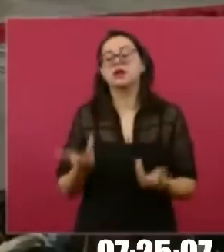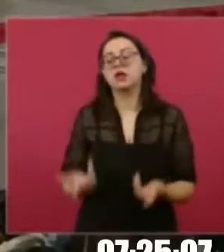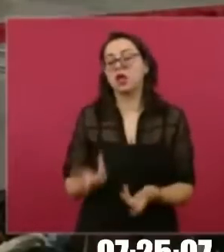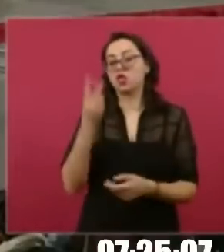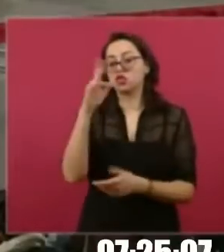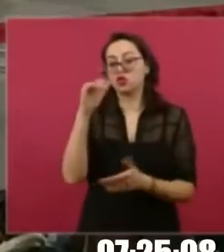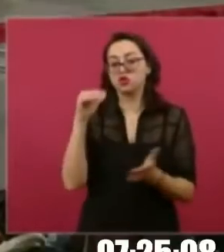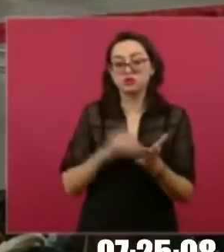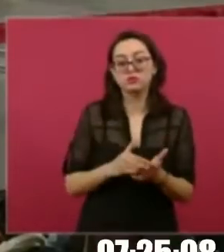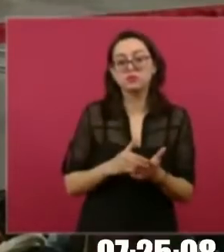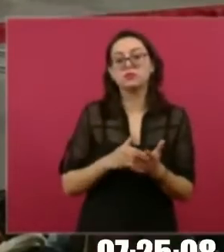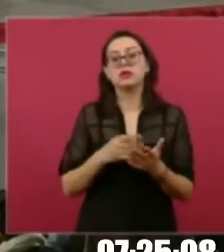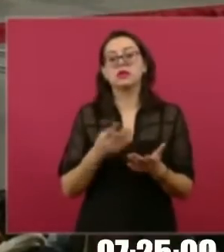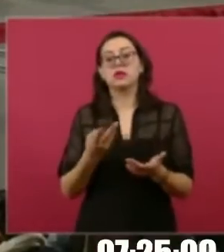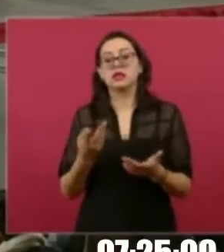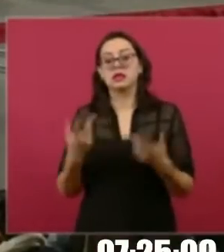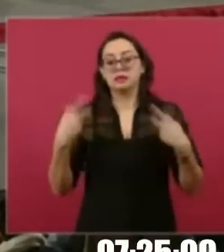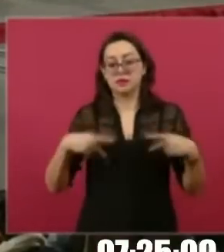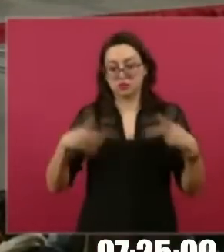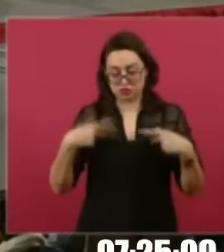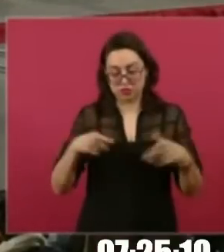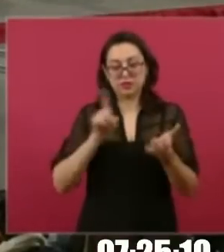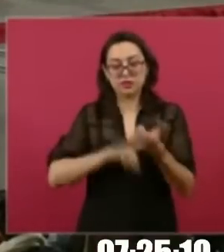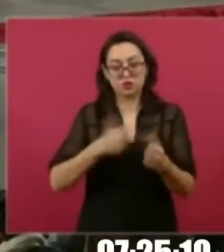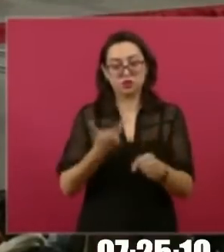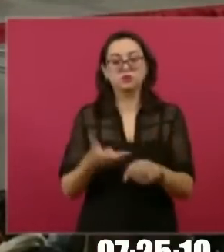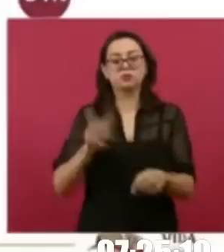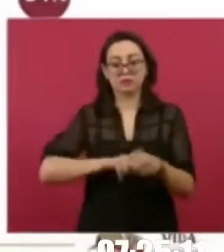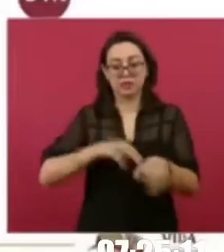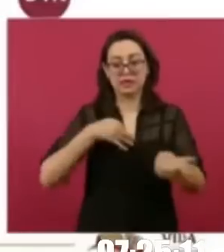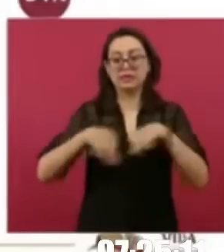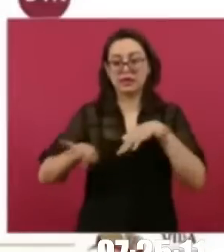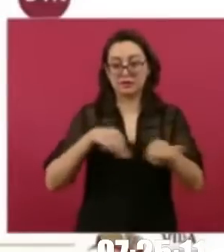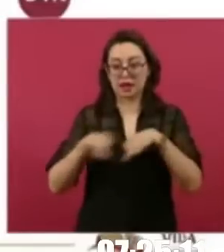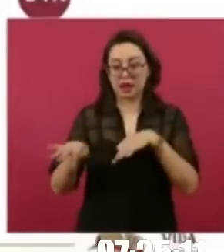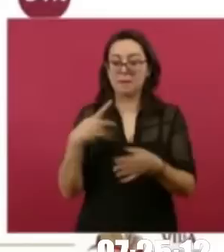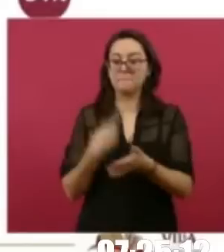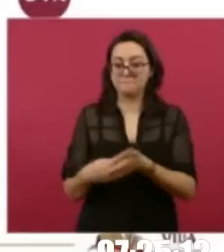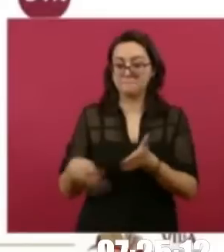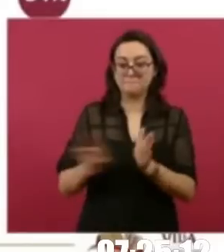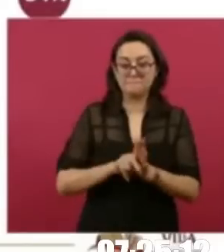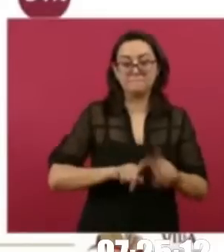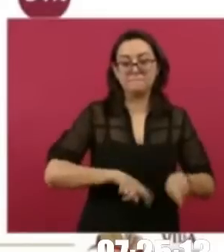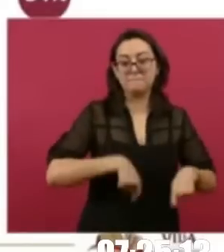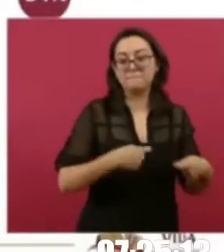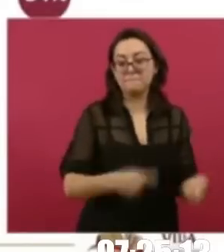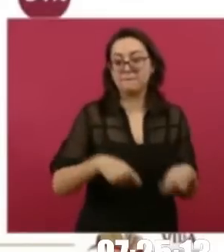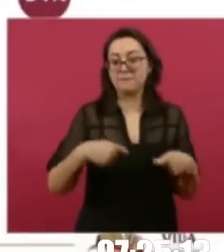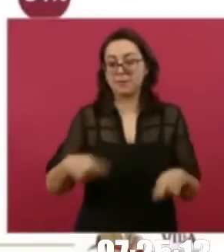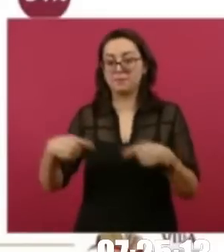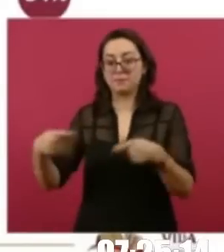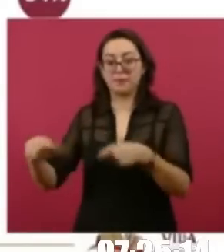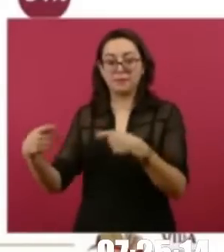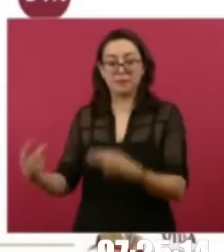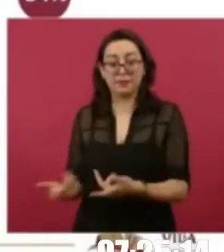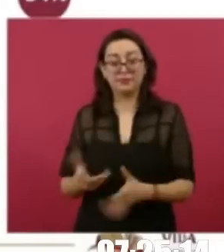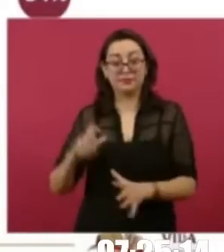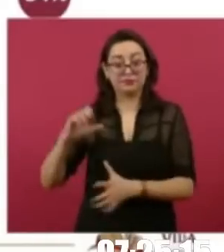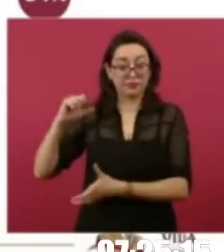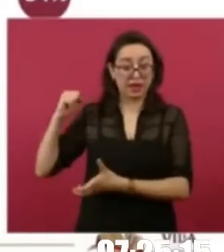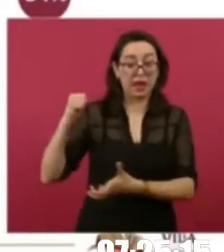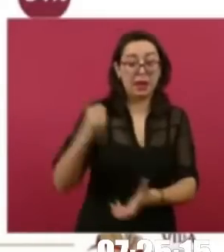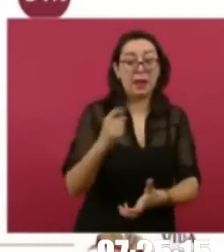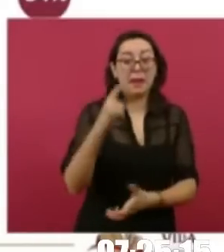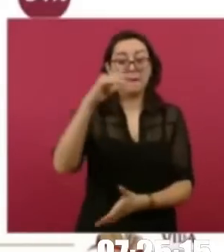dos mil cuarenta y nueve trabajadoras y trabajadores y ha ocurrido en una inversión de 1522